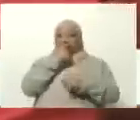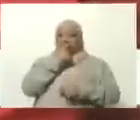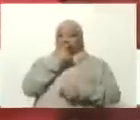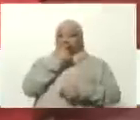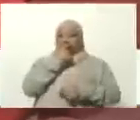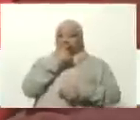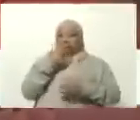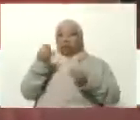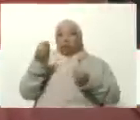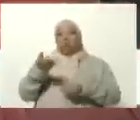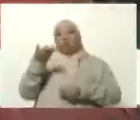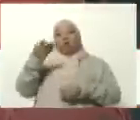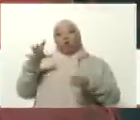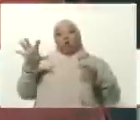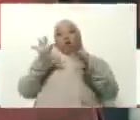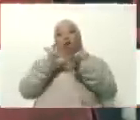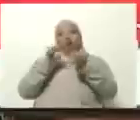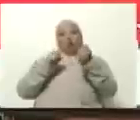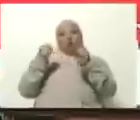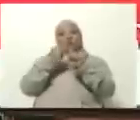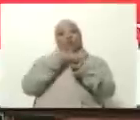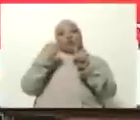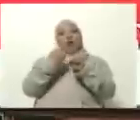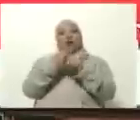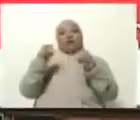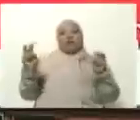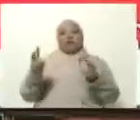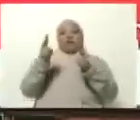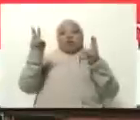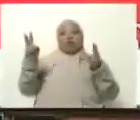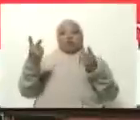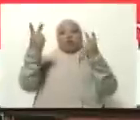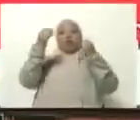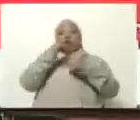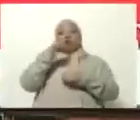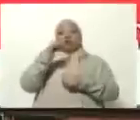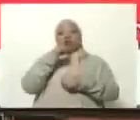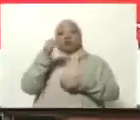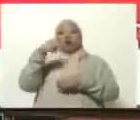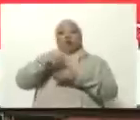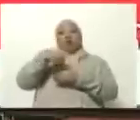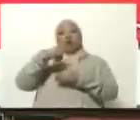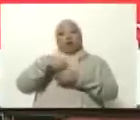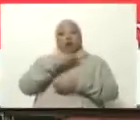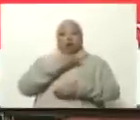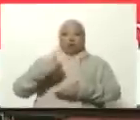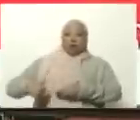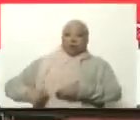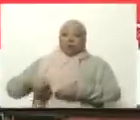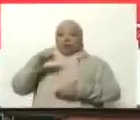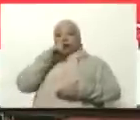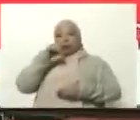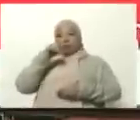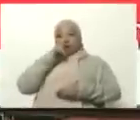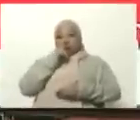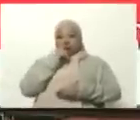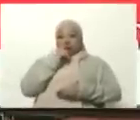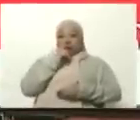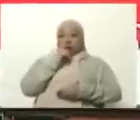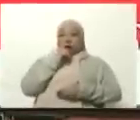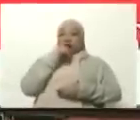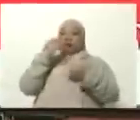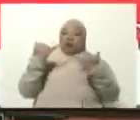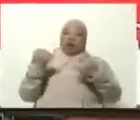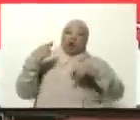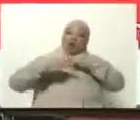muchas cosas, la unidad, la lucha, la batalla y la victoria, pero también nos encomendó que votáramos por Nicolás Maduro para presidente de la República. Y aquí